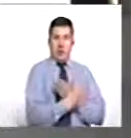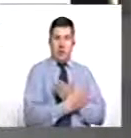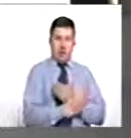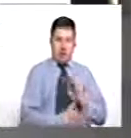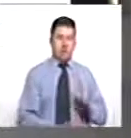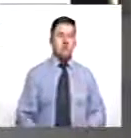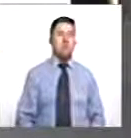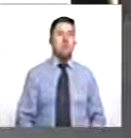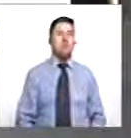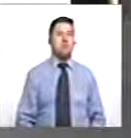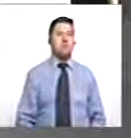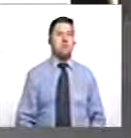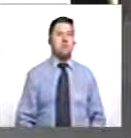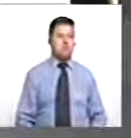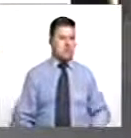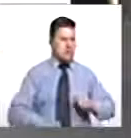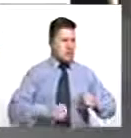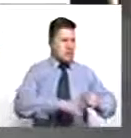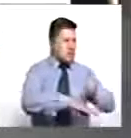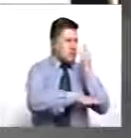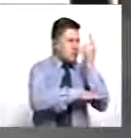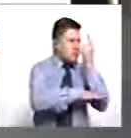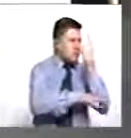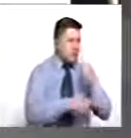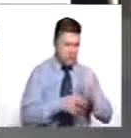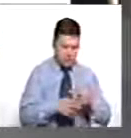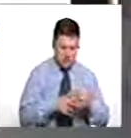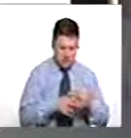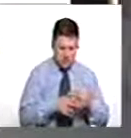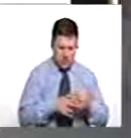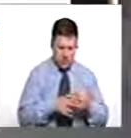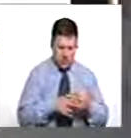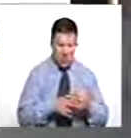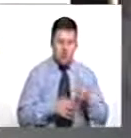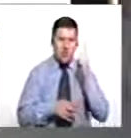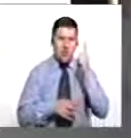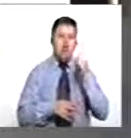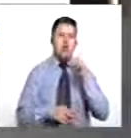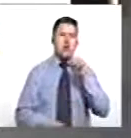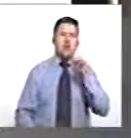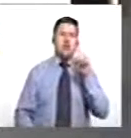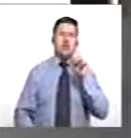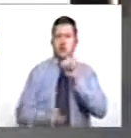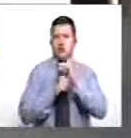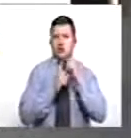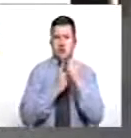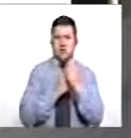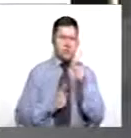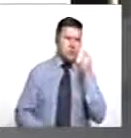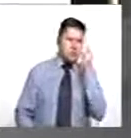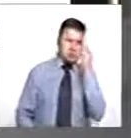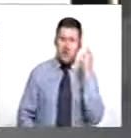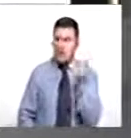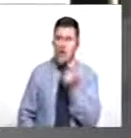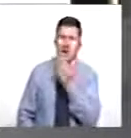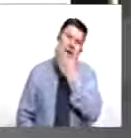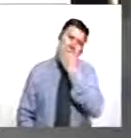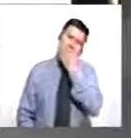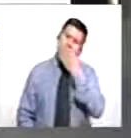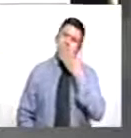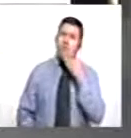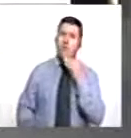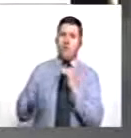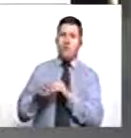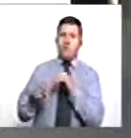hace una política que se llama la política social, y es cuando crea